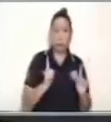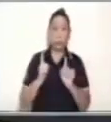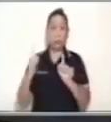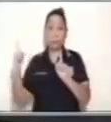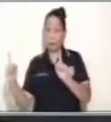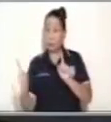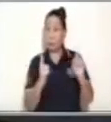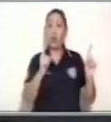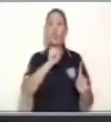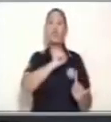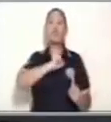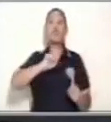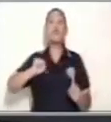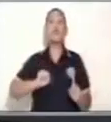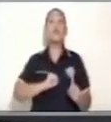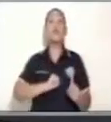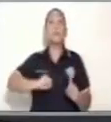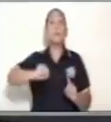primer superhéroe.